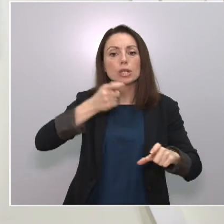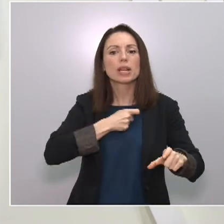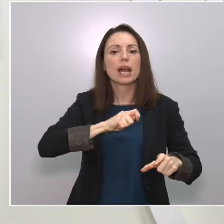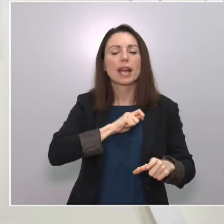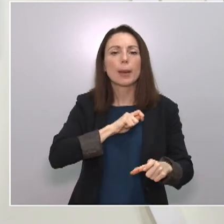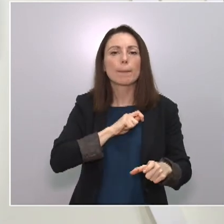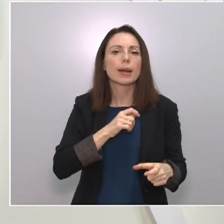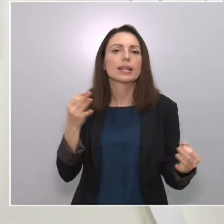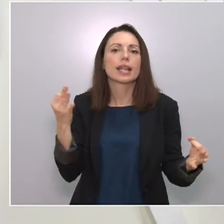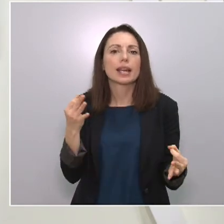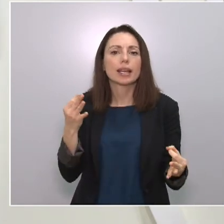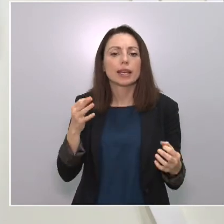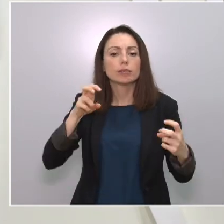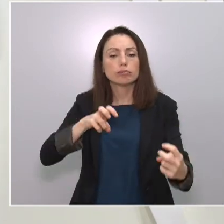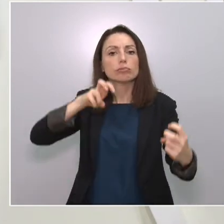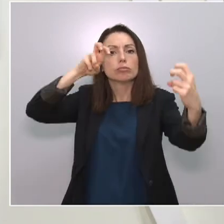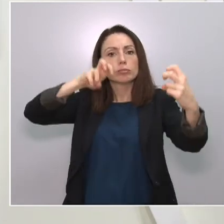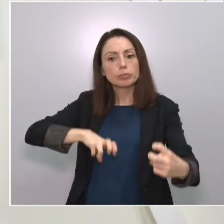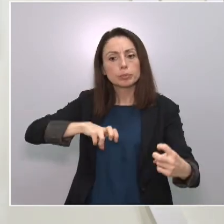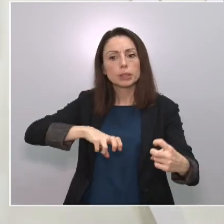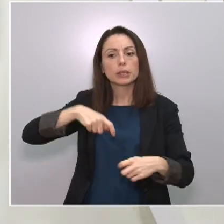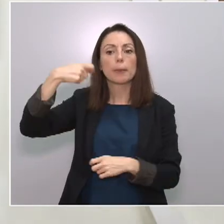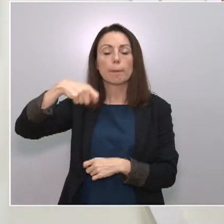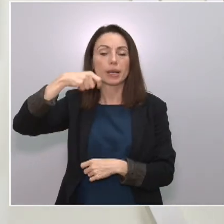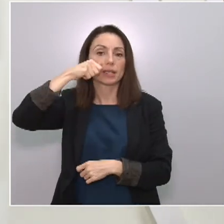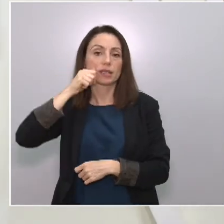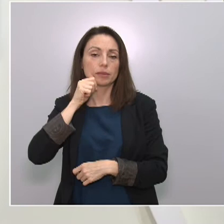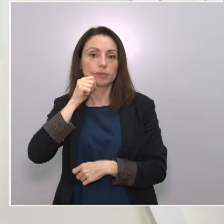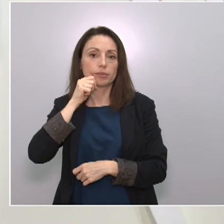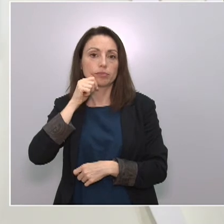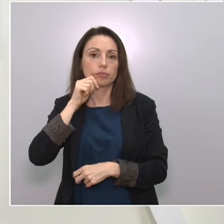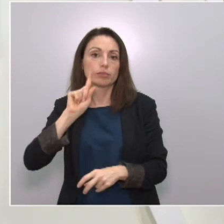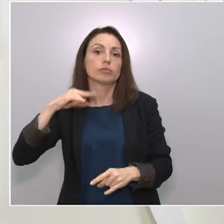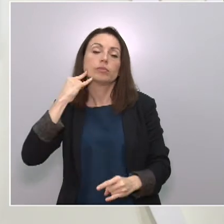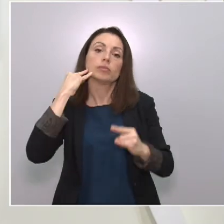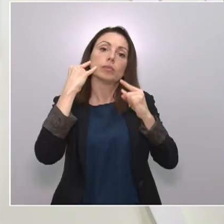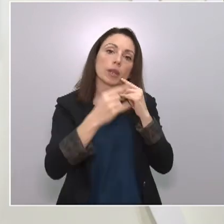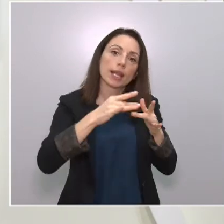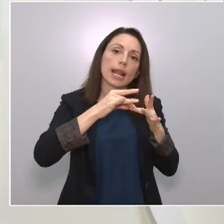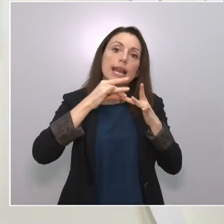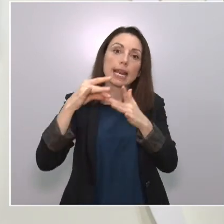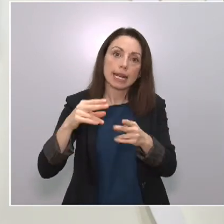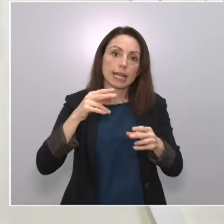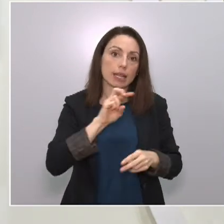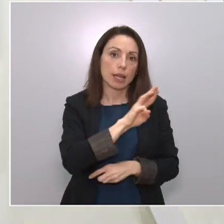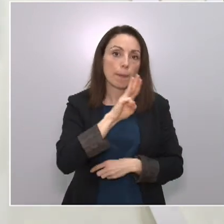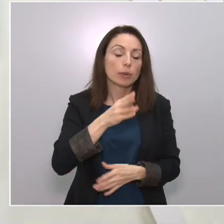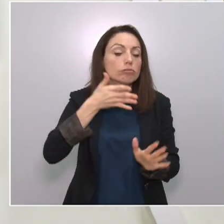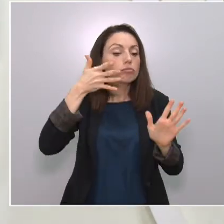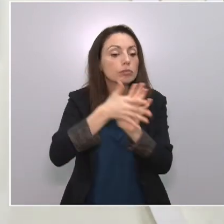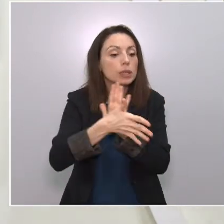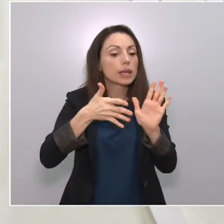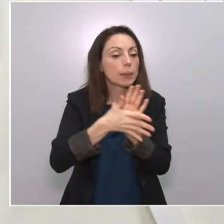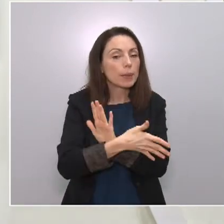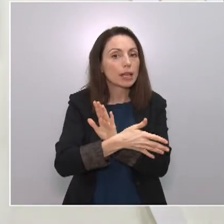españoles, es ver sentados al presidente del Gobierno, después de una llamada al líder de la oposición, y explicarle, negro